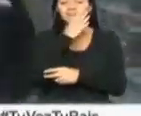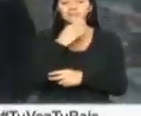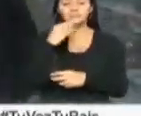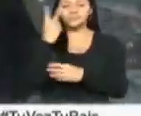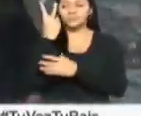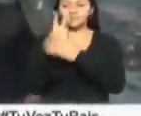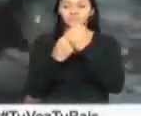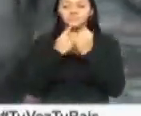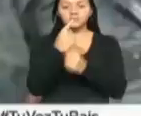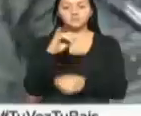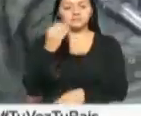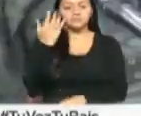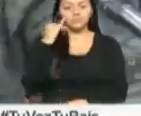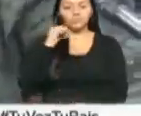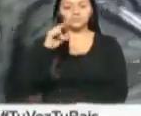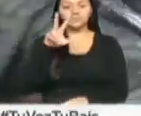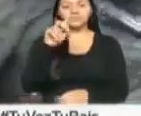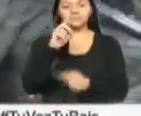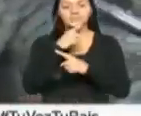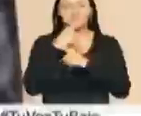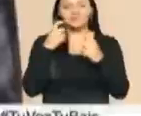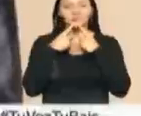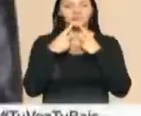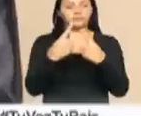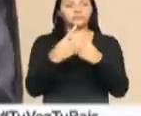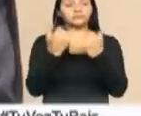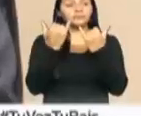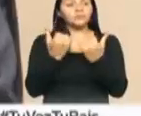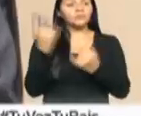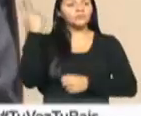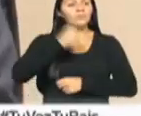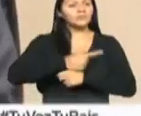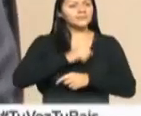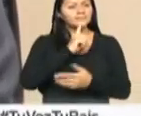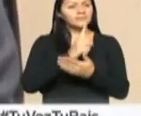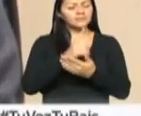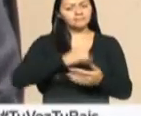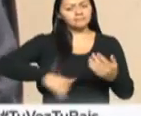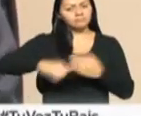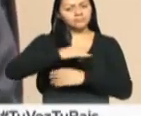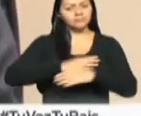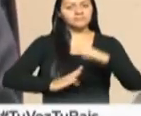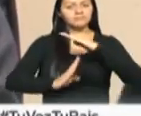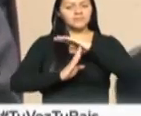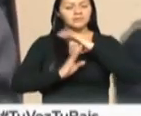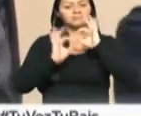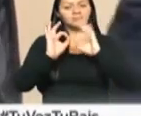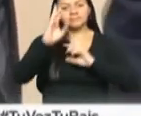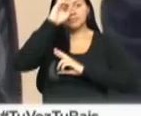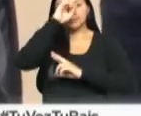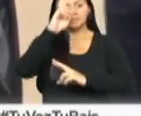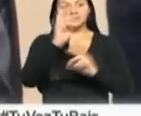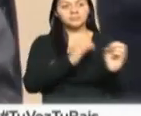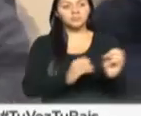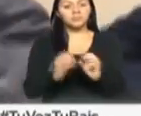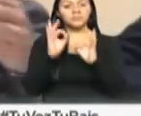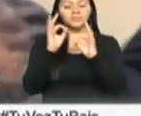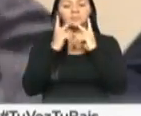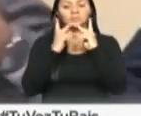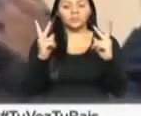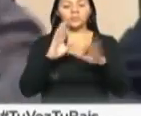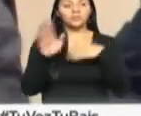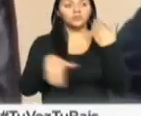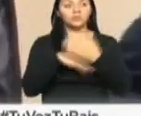Pozo, este jueves 30 de marzo. Que realmente sea una jornada democrática en paz, que se respete el orden público, en donde